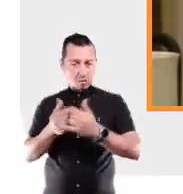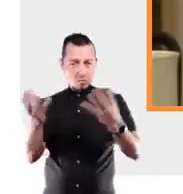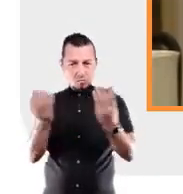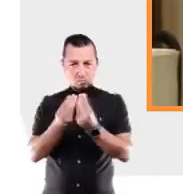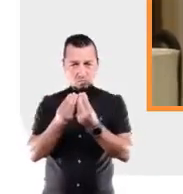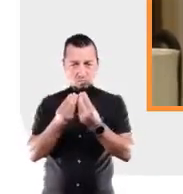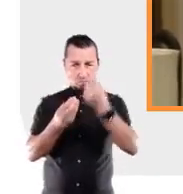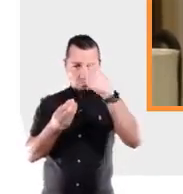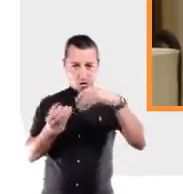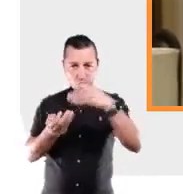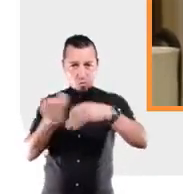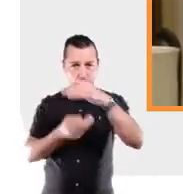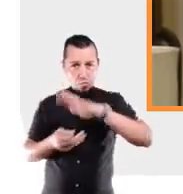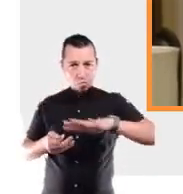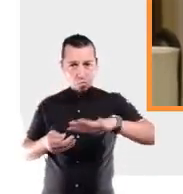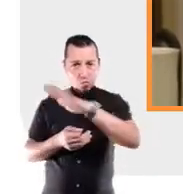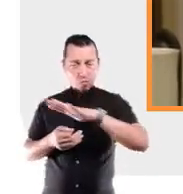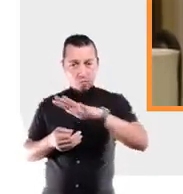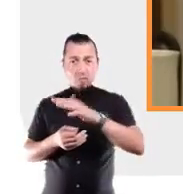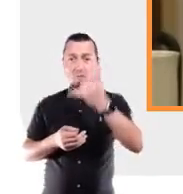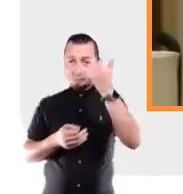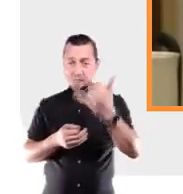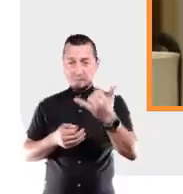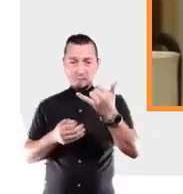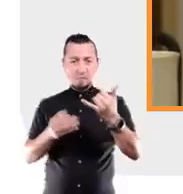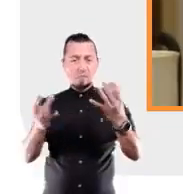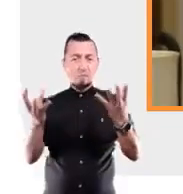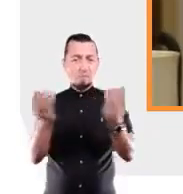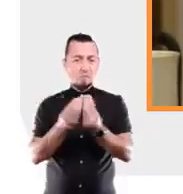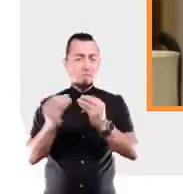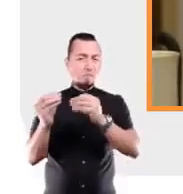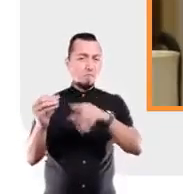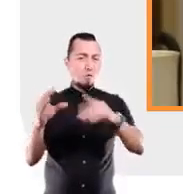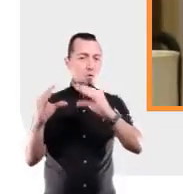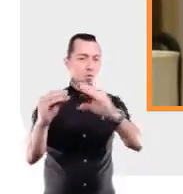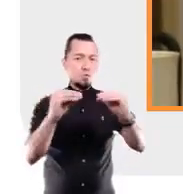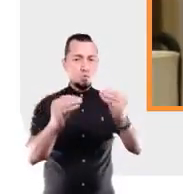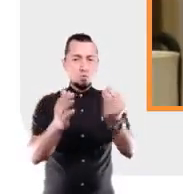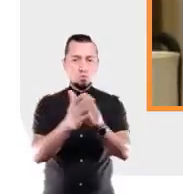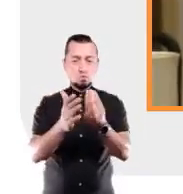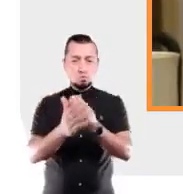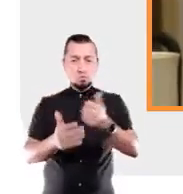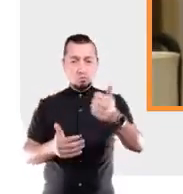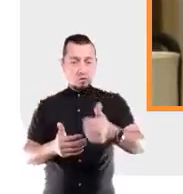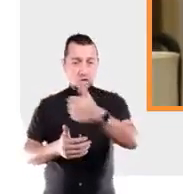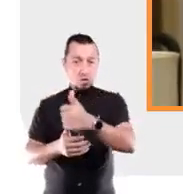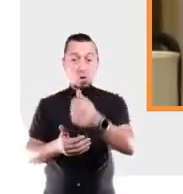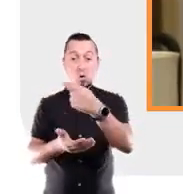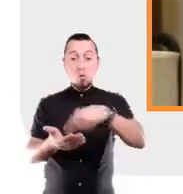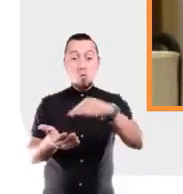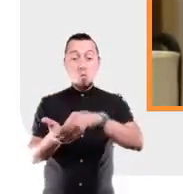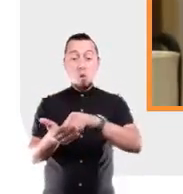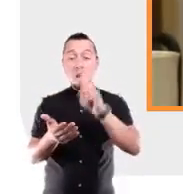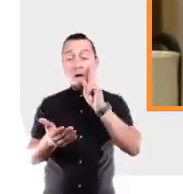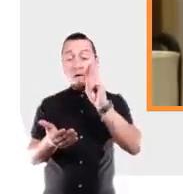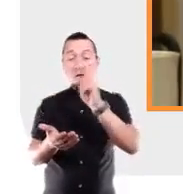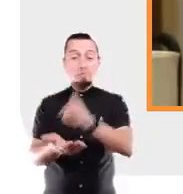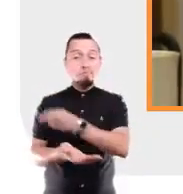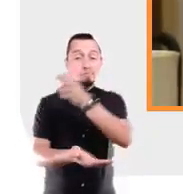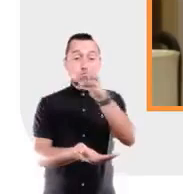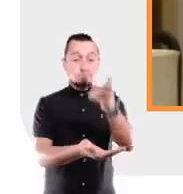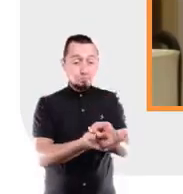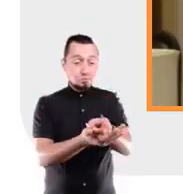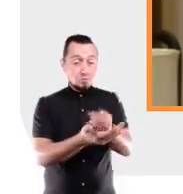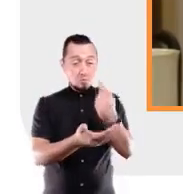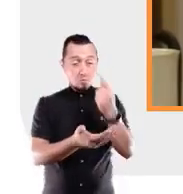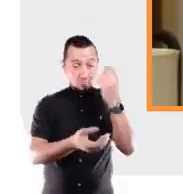mismos, la capacitación del personal, las pruebas en sitio para verificar el cumplimiento de las funciones de cada